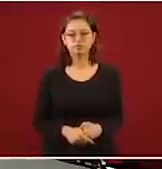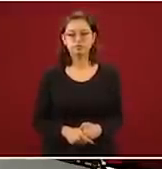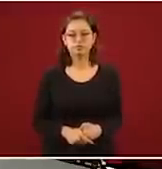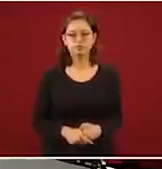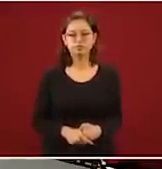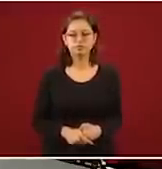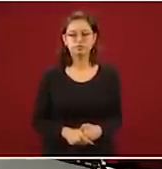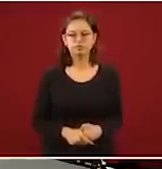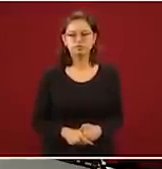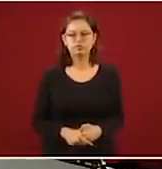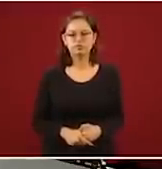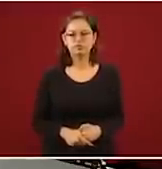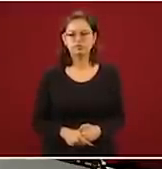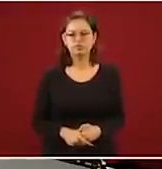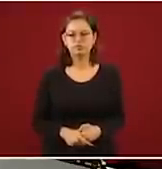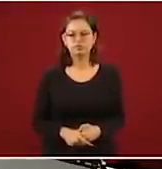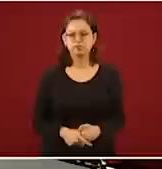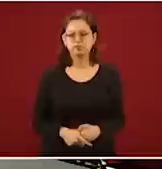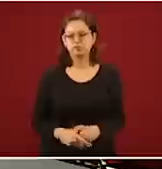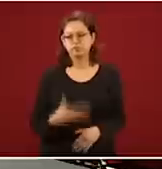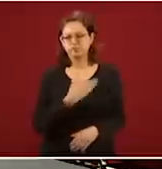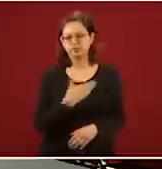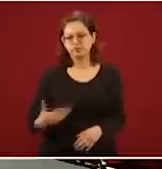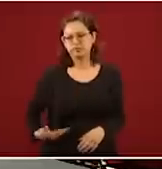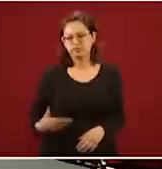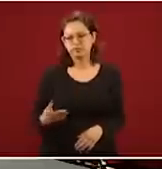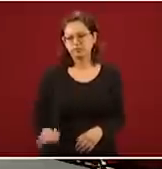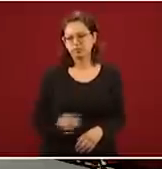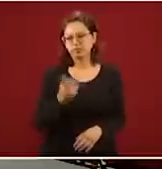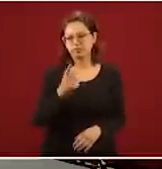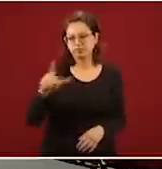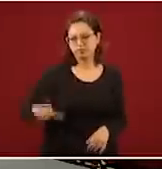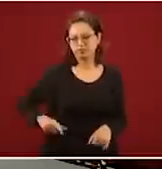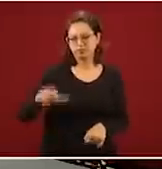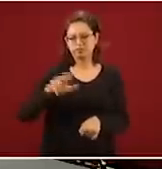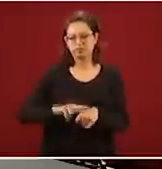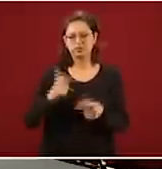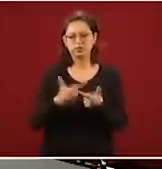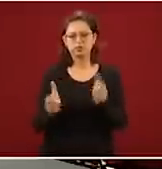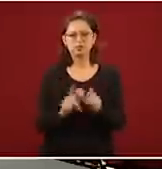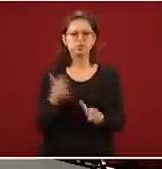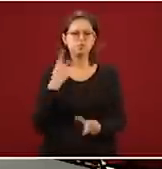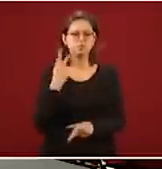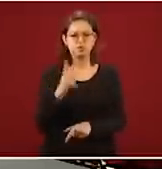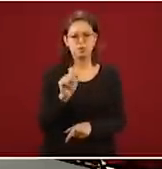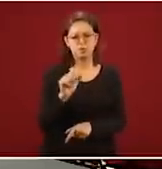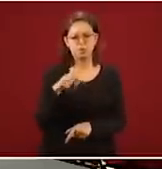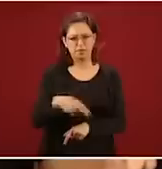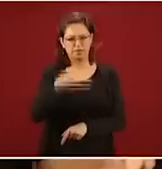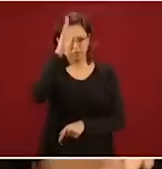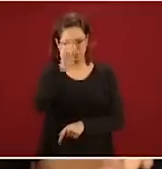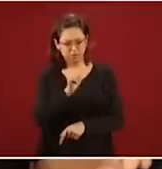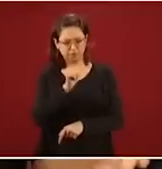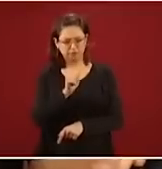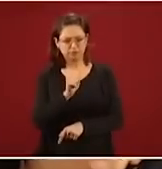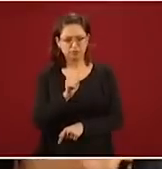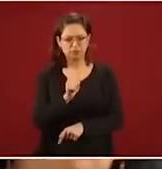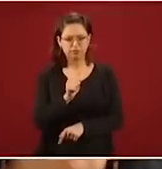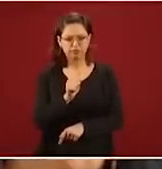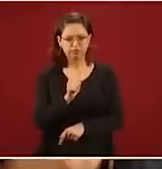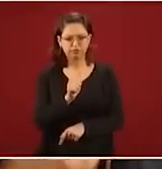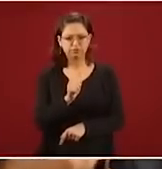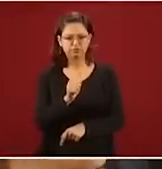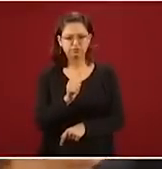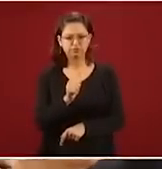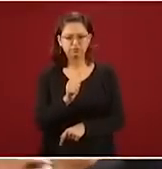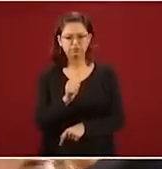Presidente, ¿a qué acuerdo han llegado con los gobernadores del PAN? ¿O qué ocurrirá si es que no hay un acuerdo para que se implemente